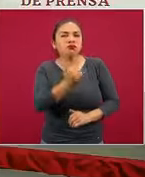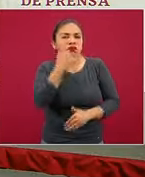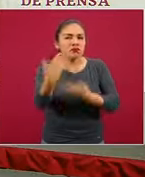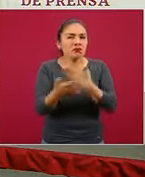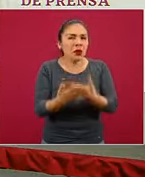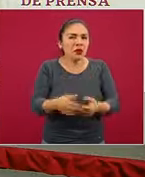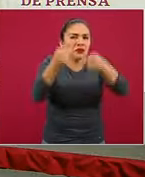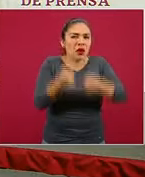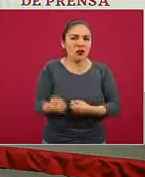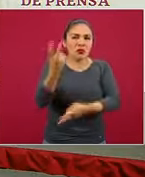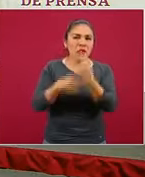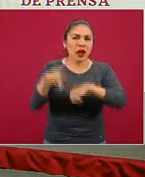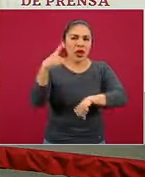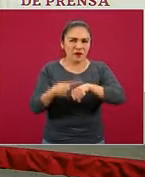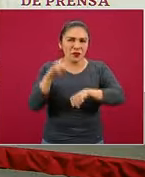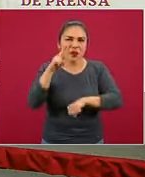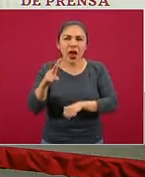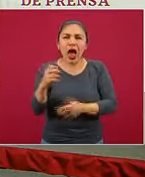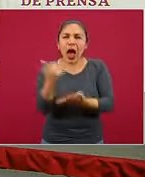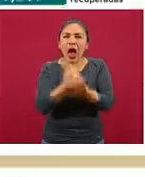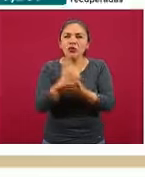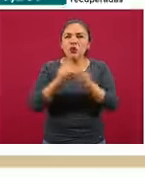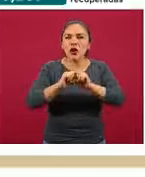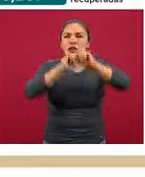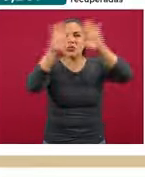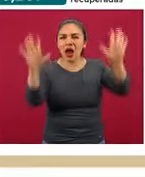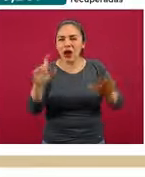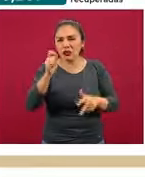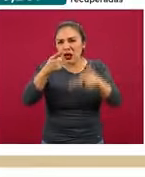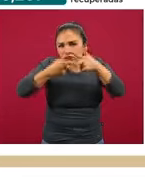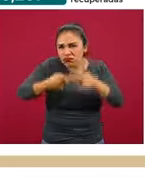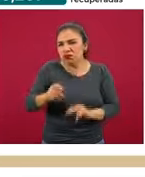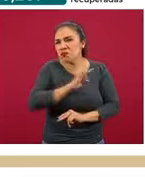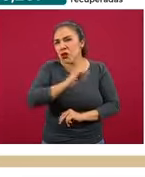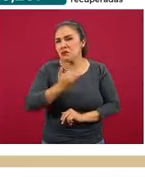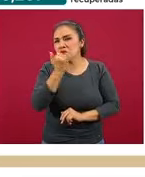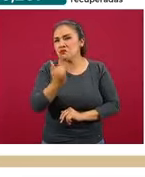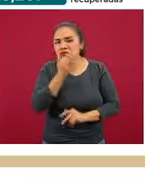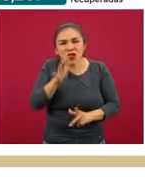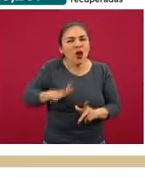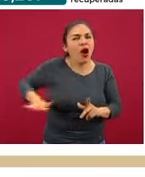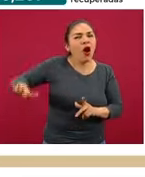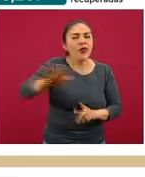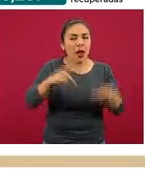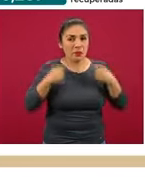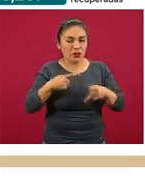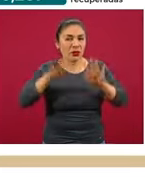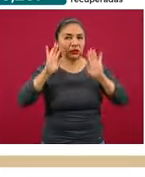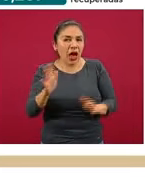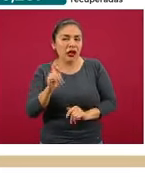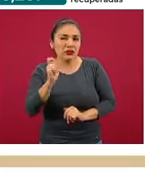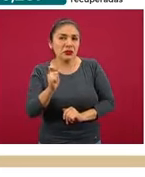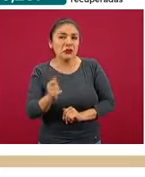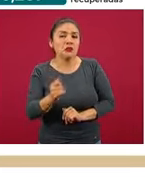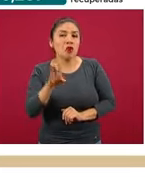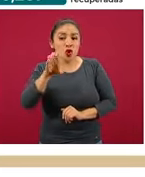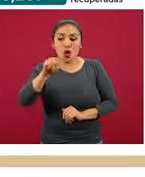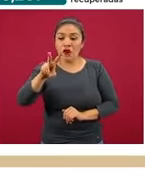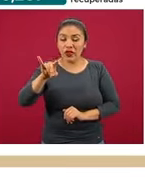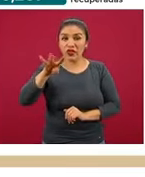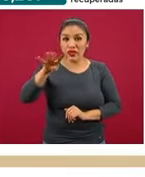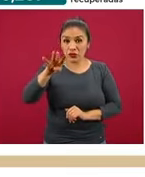La curva de color azul claro en la parte superior son los casos estimados, es decir, todos aquellos casos que ya fueron clasificados como